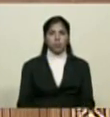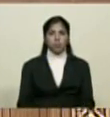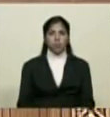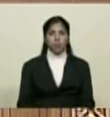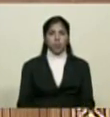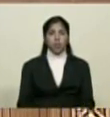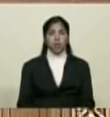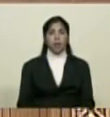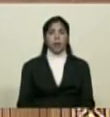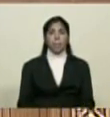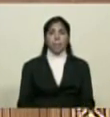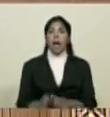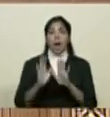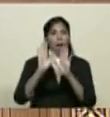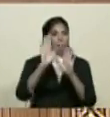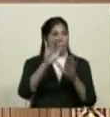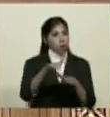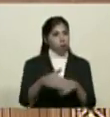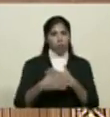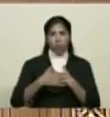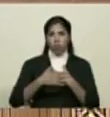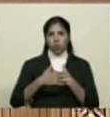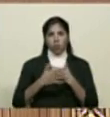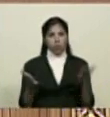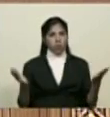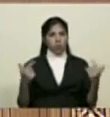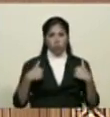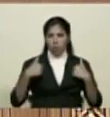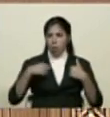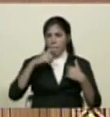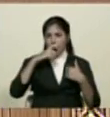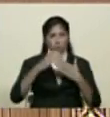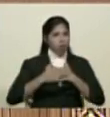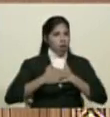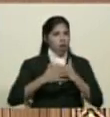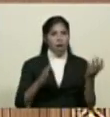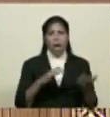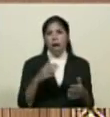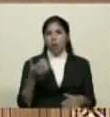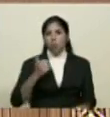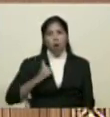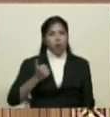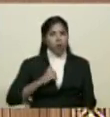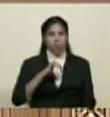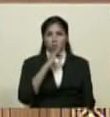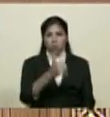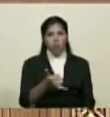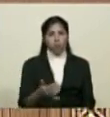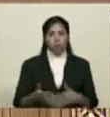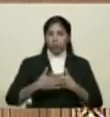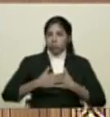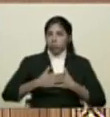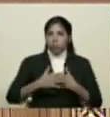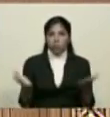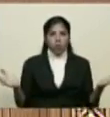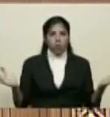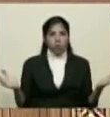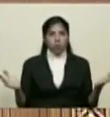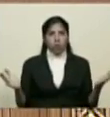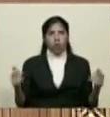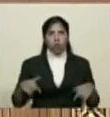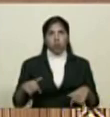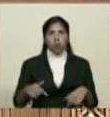apoyó que sigáramos esta investigación e incluso se puso a la orden con información al respecto. Y